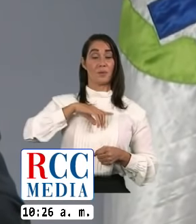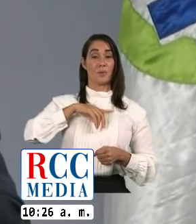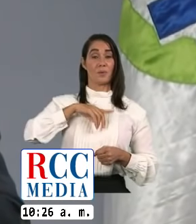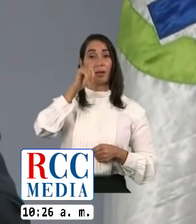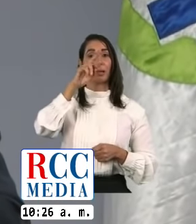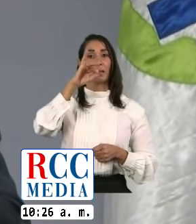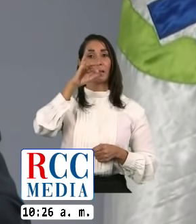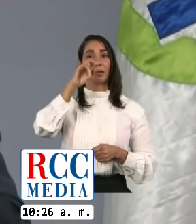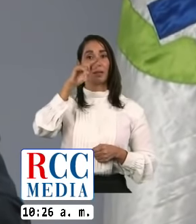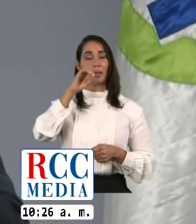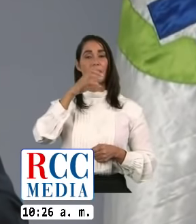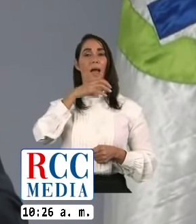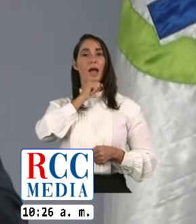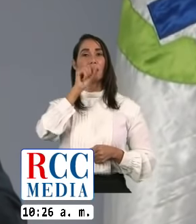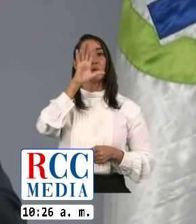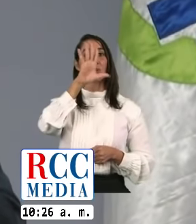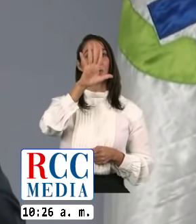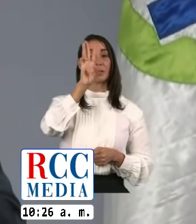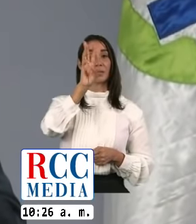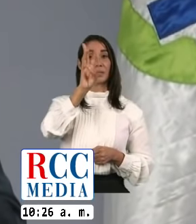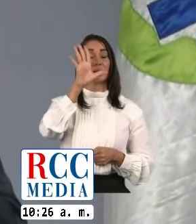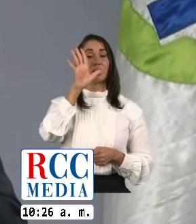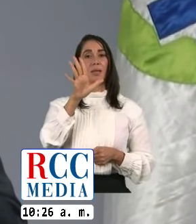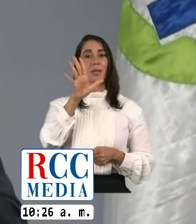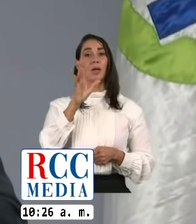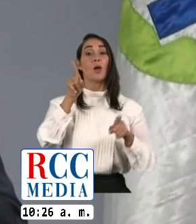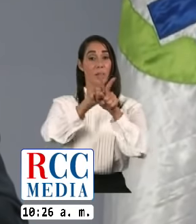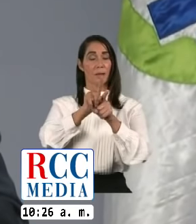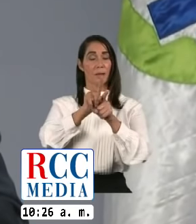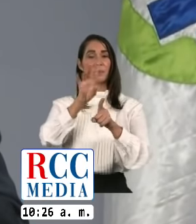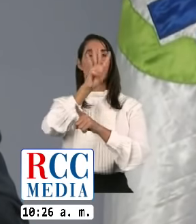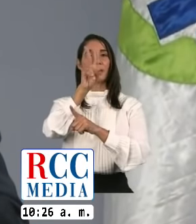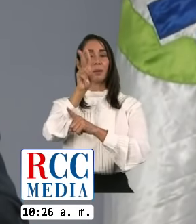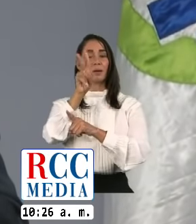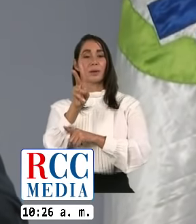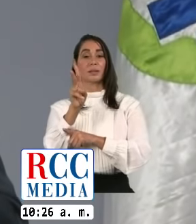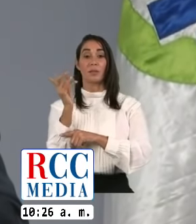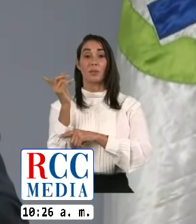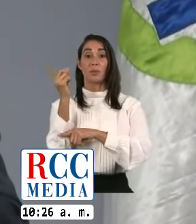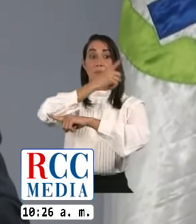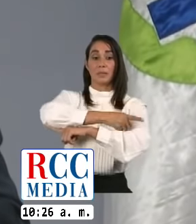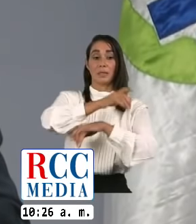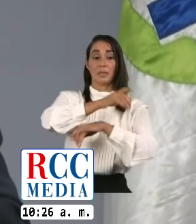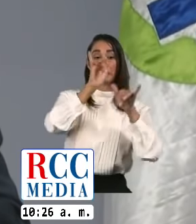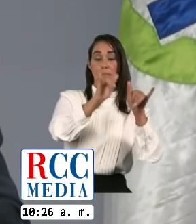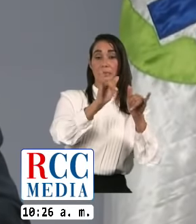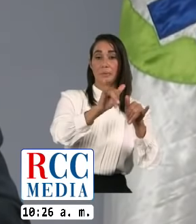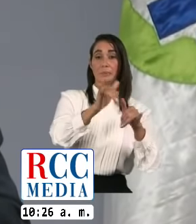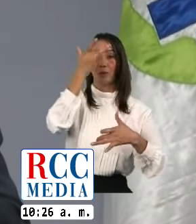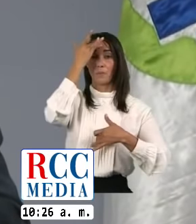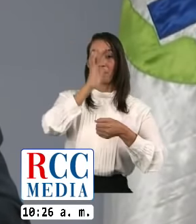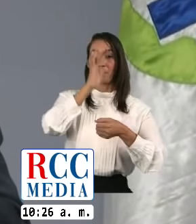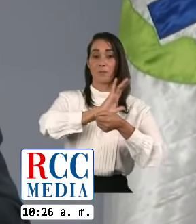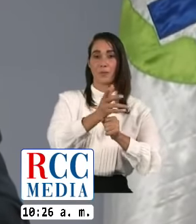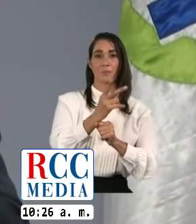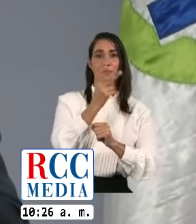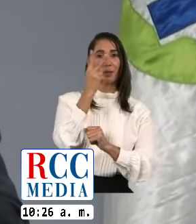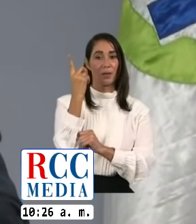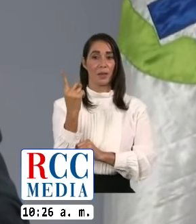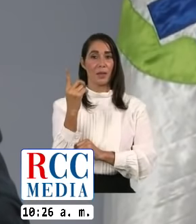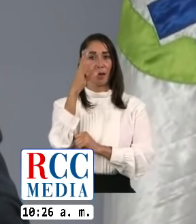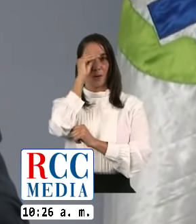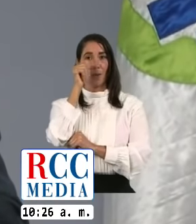Lamarche, de 65 años, que pasó 42 días ingresada en el mismo hospital. De manera que